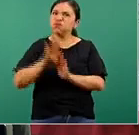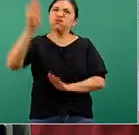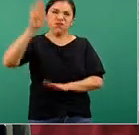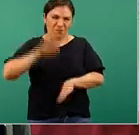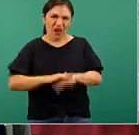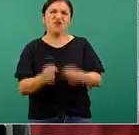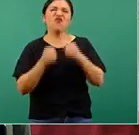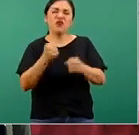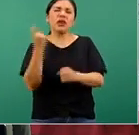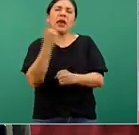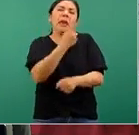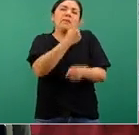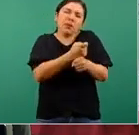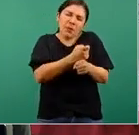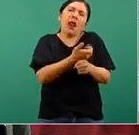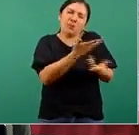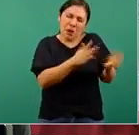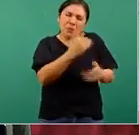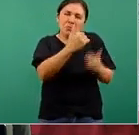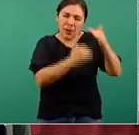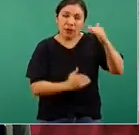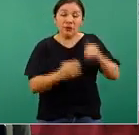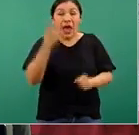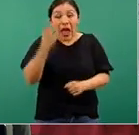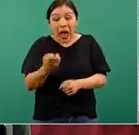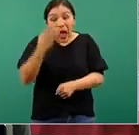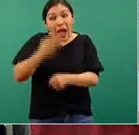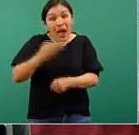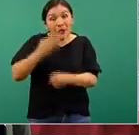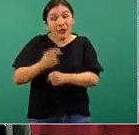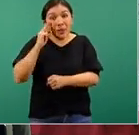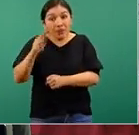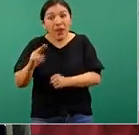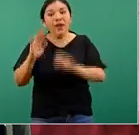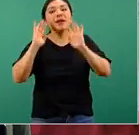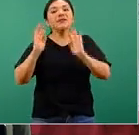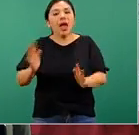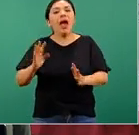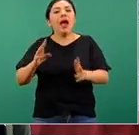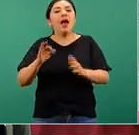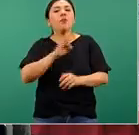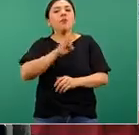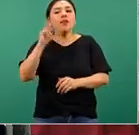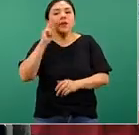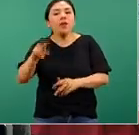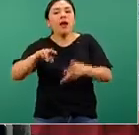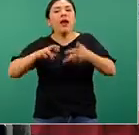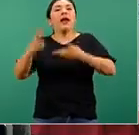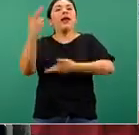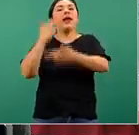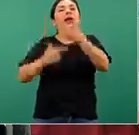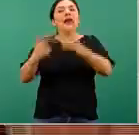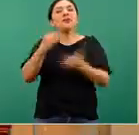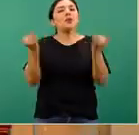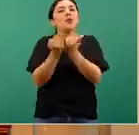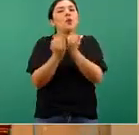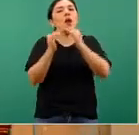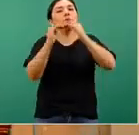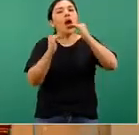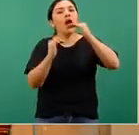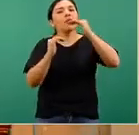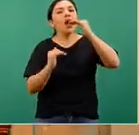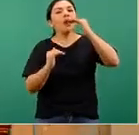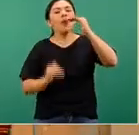que la primera, estamos prácticamente en este momento regresando a los niveles más bajos que